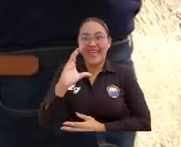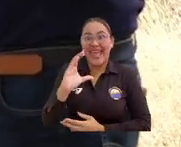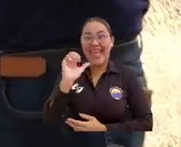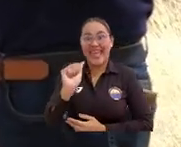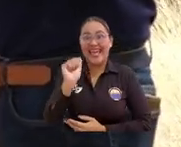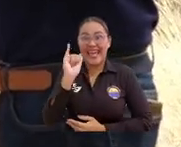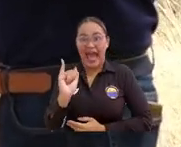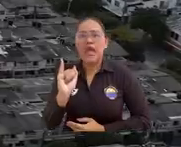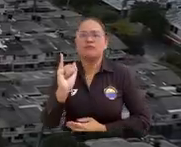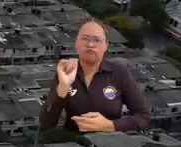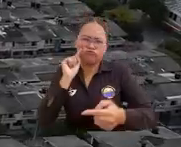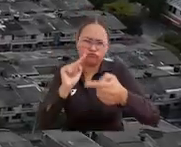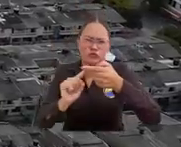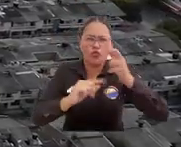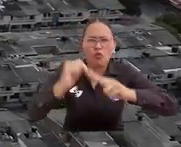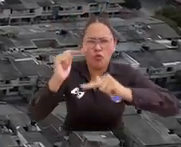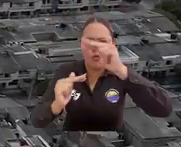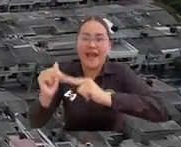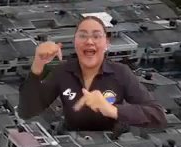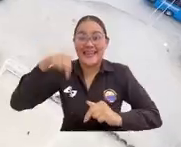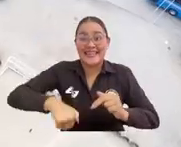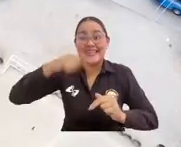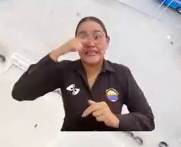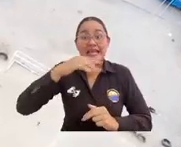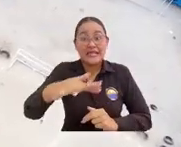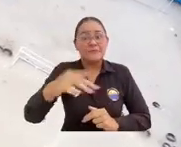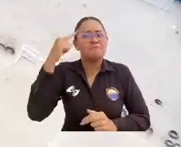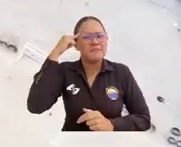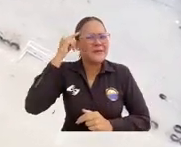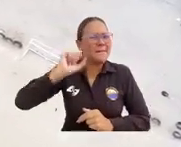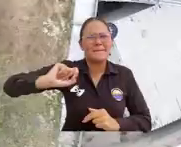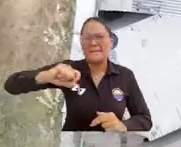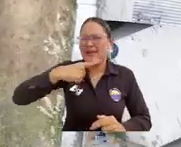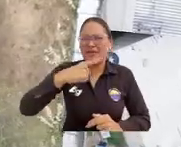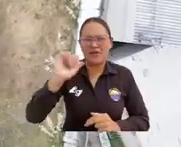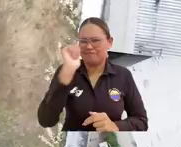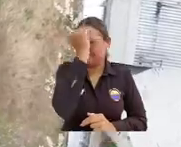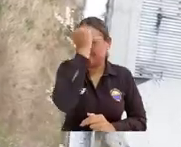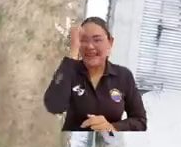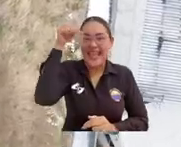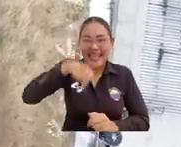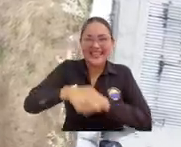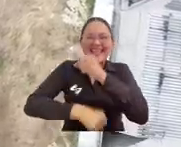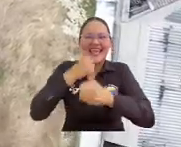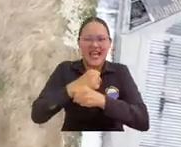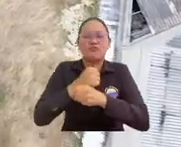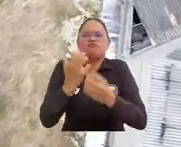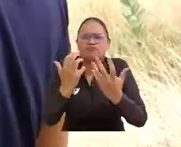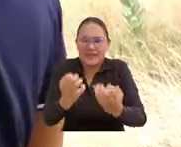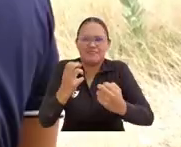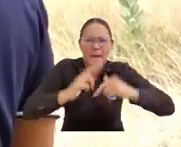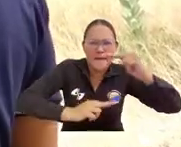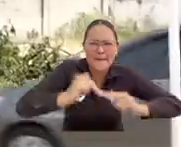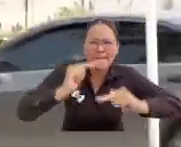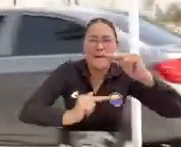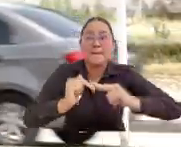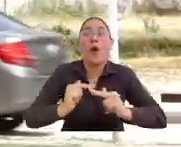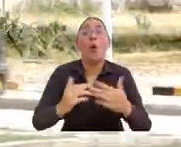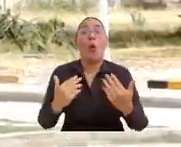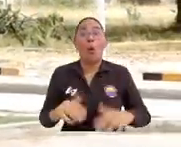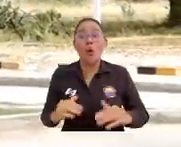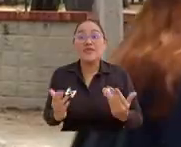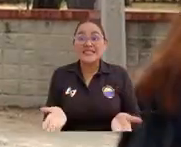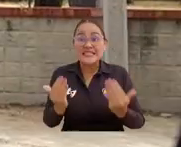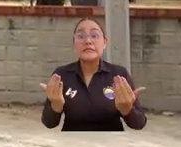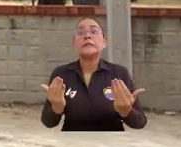Dentro de los CAI que se proyectan construir en Santa Marta, se espera que este sea el primero a tener en cuenta para este año. De ser